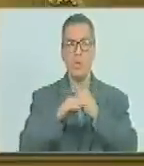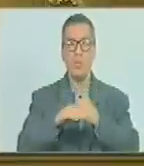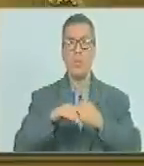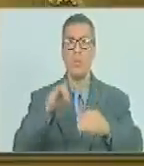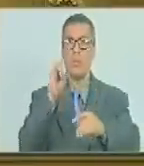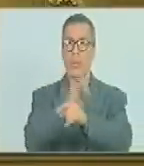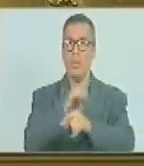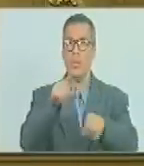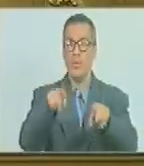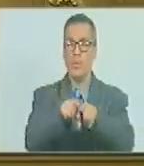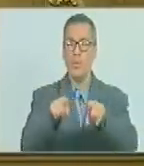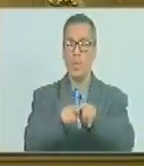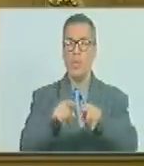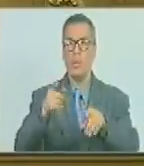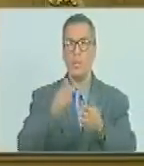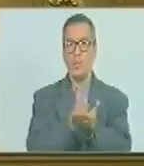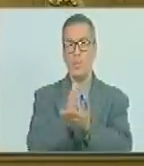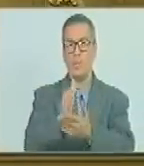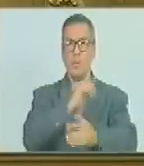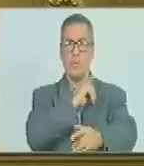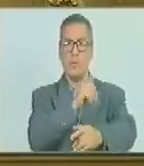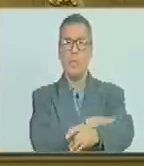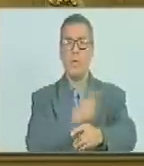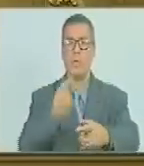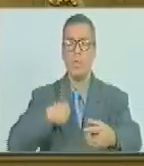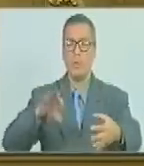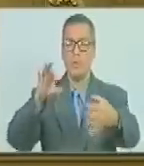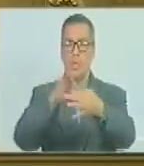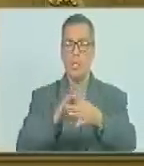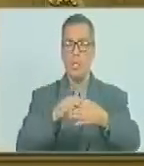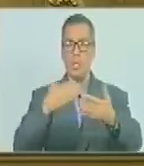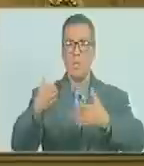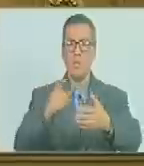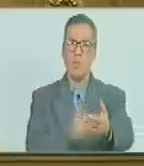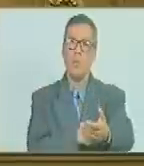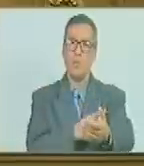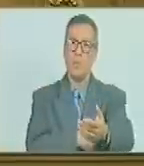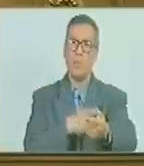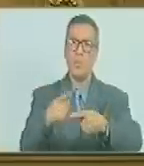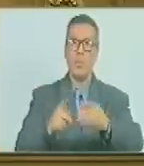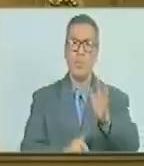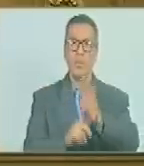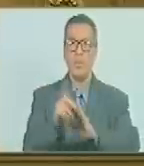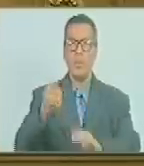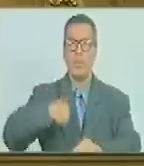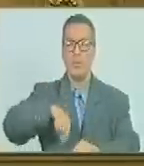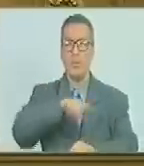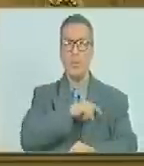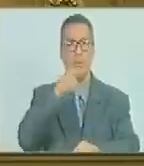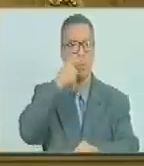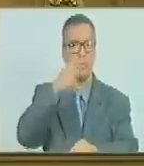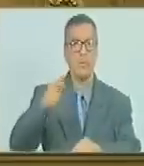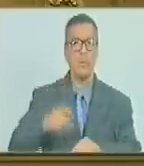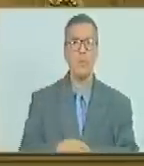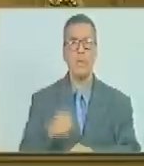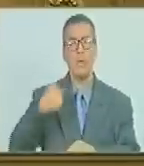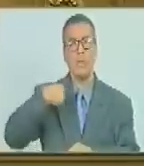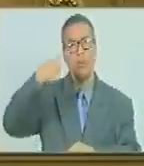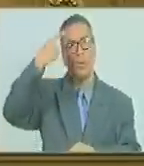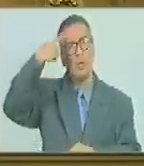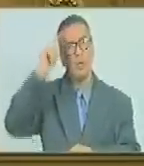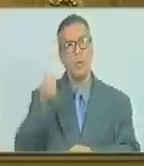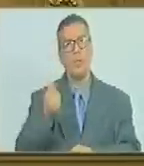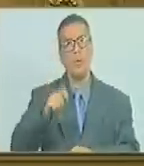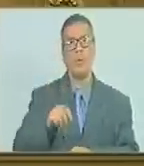enemigos comunes, seguimos fortaleciendo nuestros lazos de hermandad para la prosperidad y bienestar de nuestro pueblo. A pesar de más de